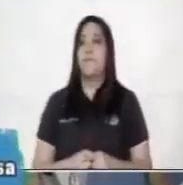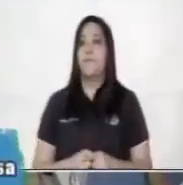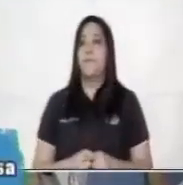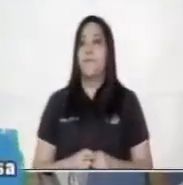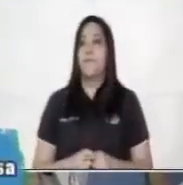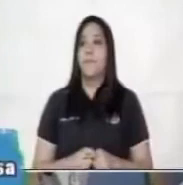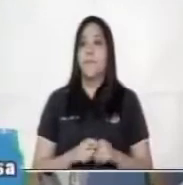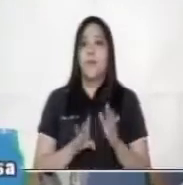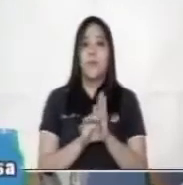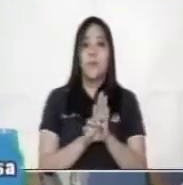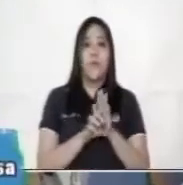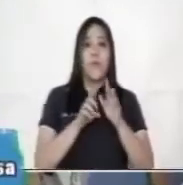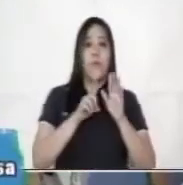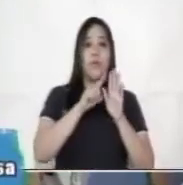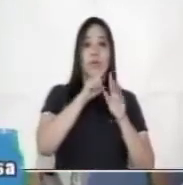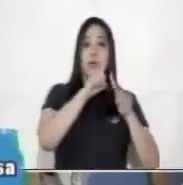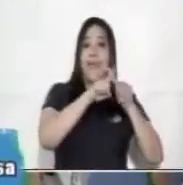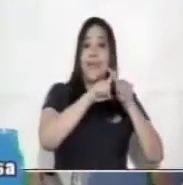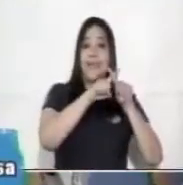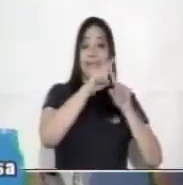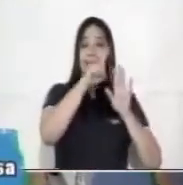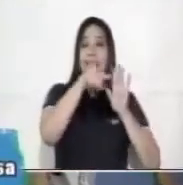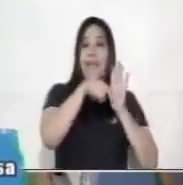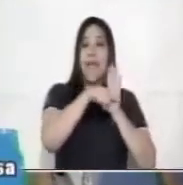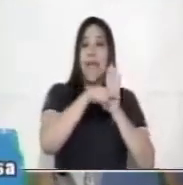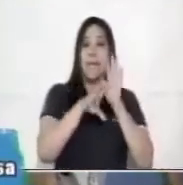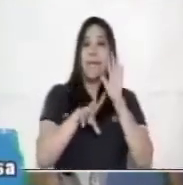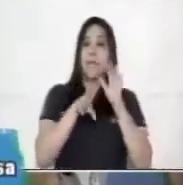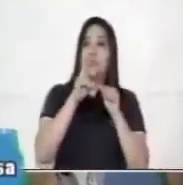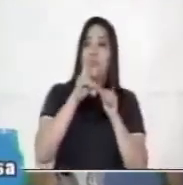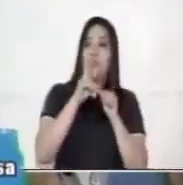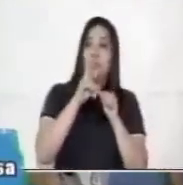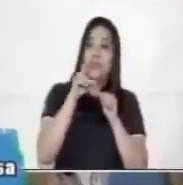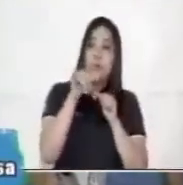cuando X es menos 12, Y vale menos 1.